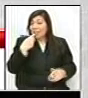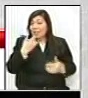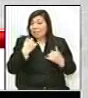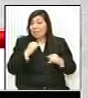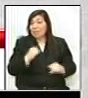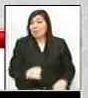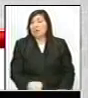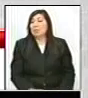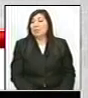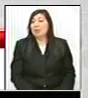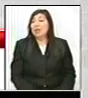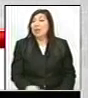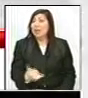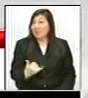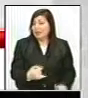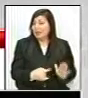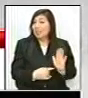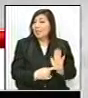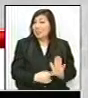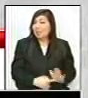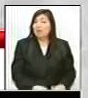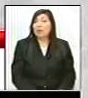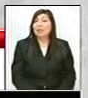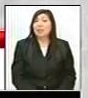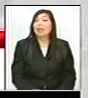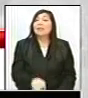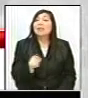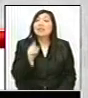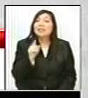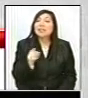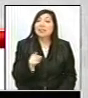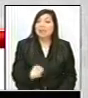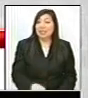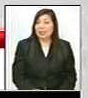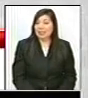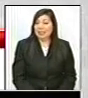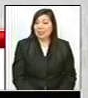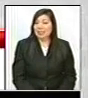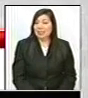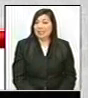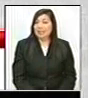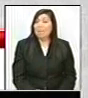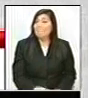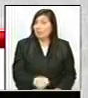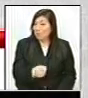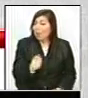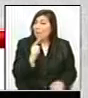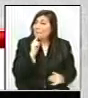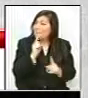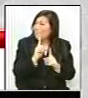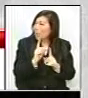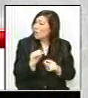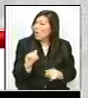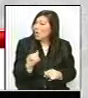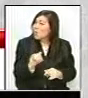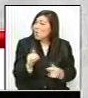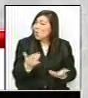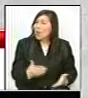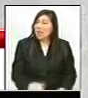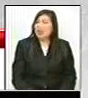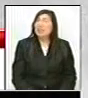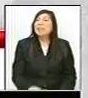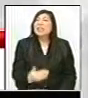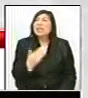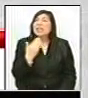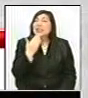informe. Y esto demuestra justamente que es él, no mi patrocinado. Pero ustedes se preguntarán, pero igual